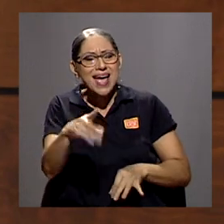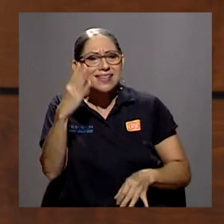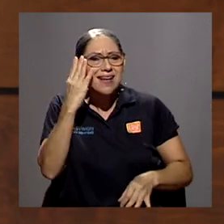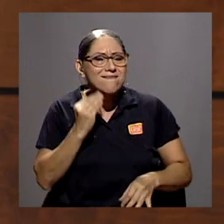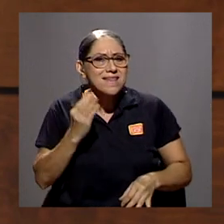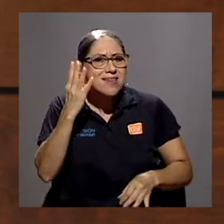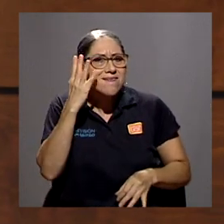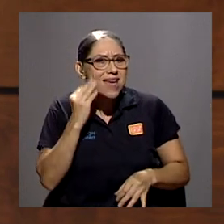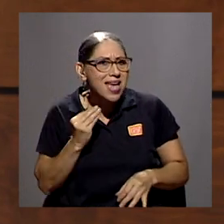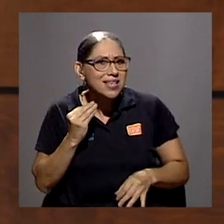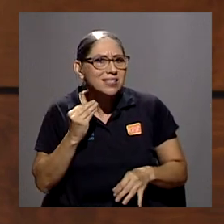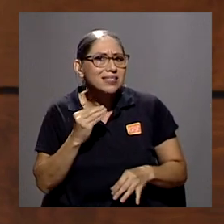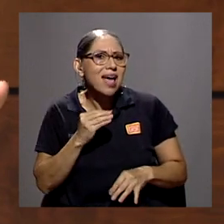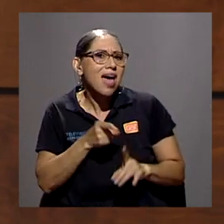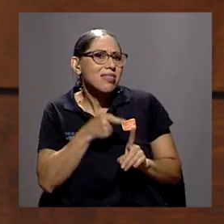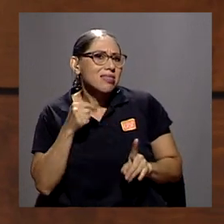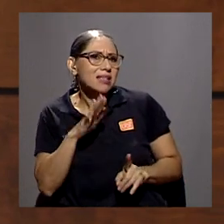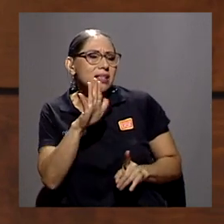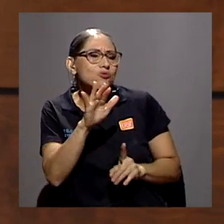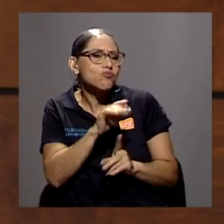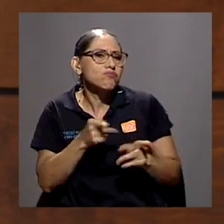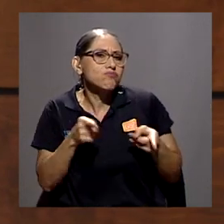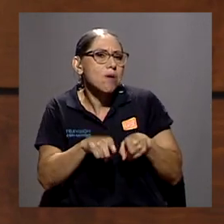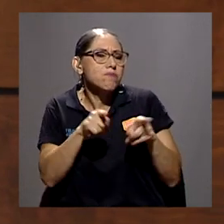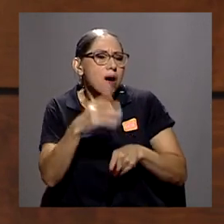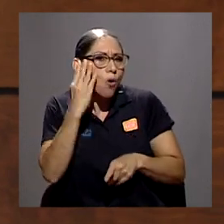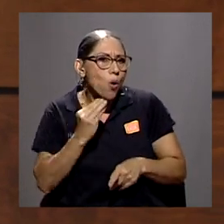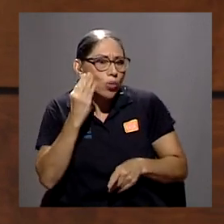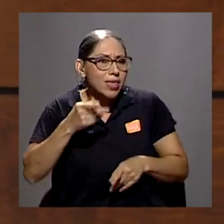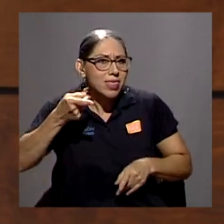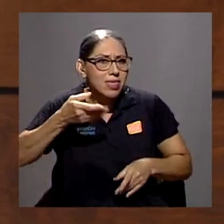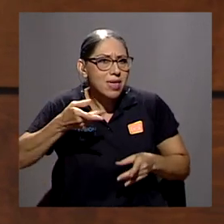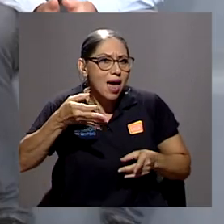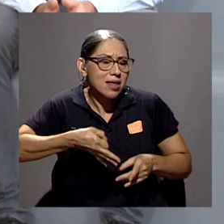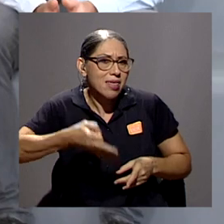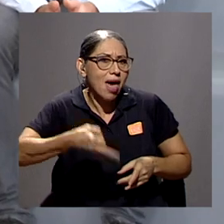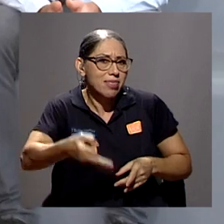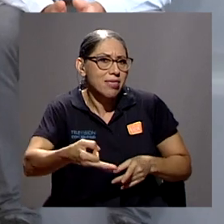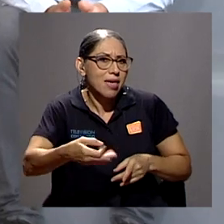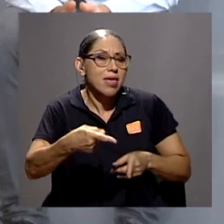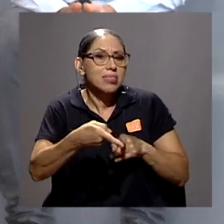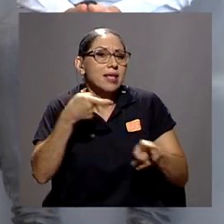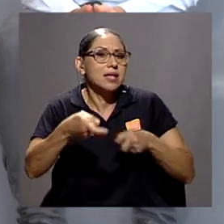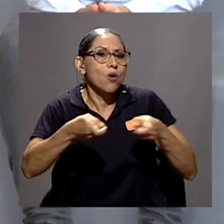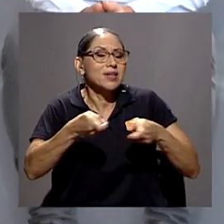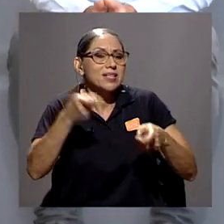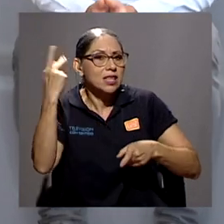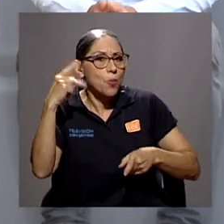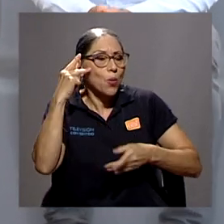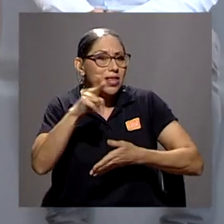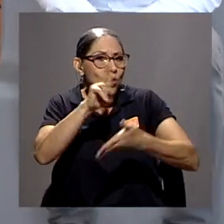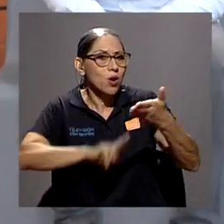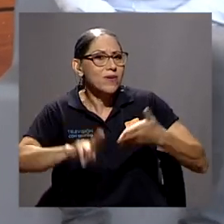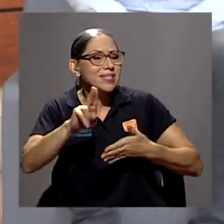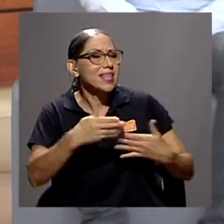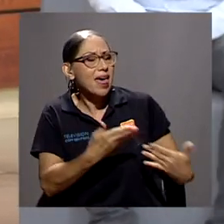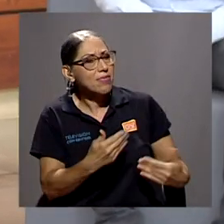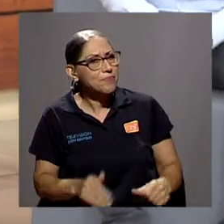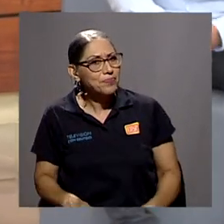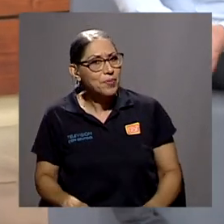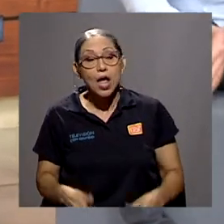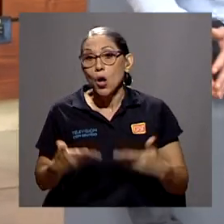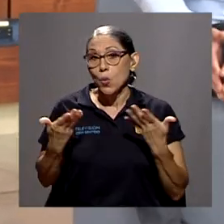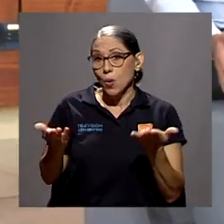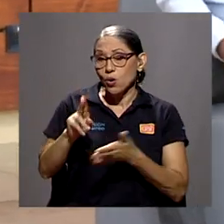desde la cotidianidad también lo administrativo político de la universidad tiene sí claro bueno